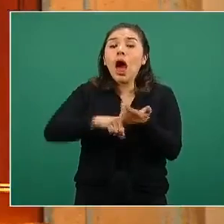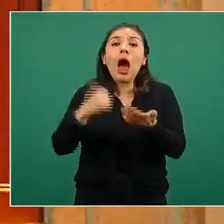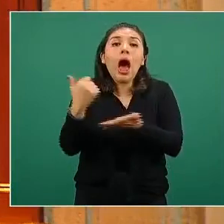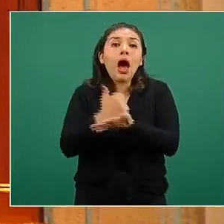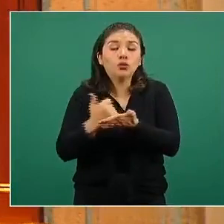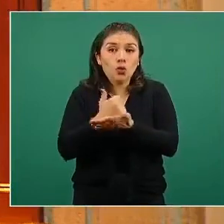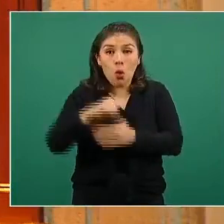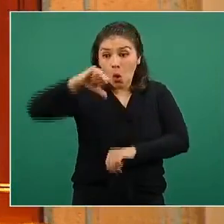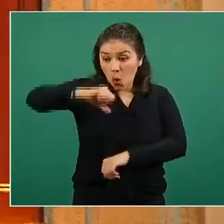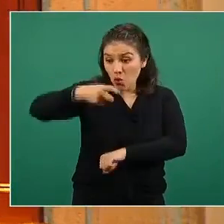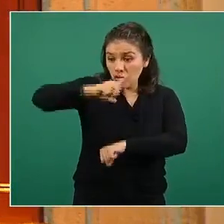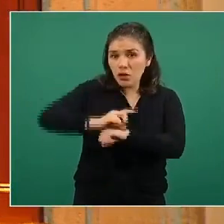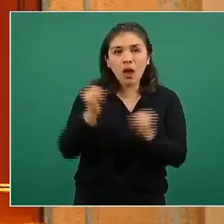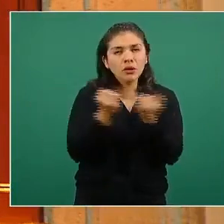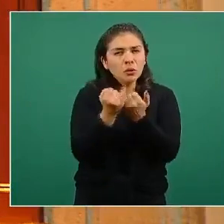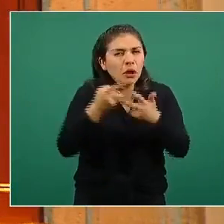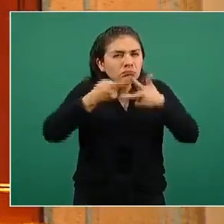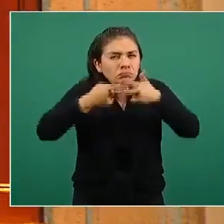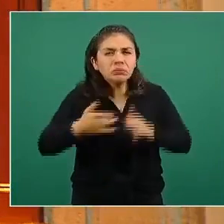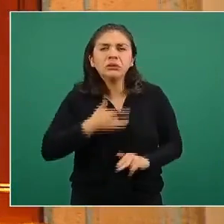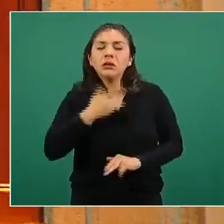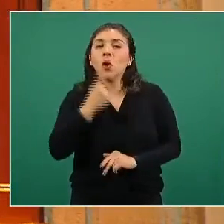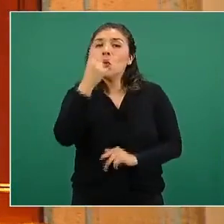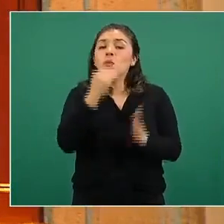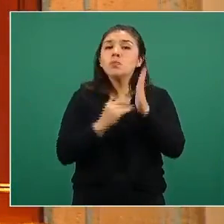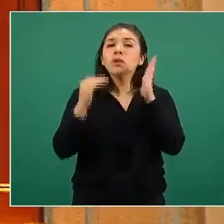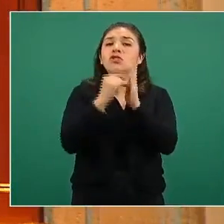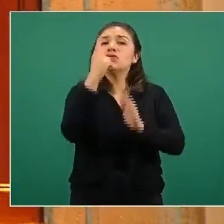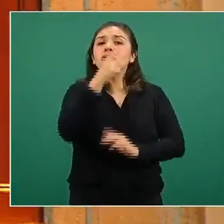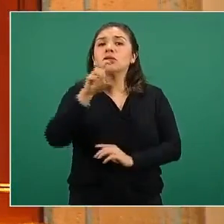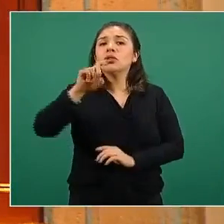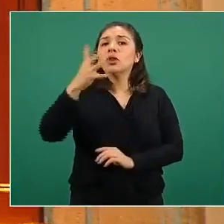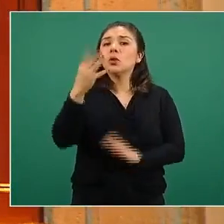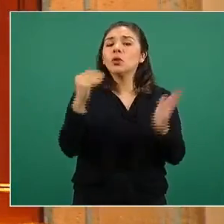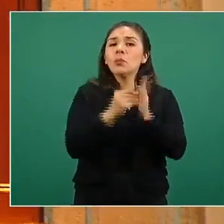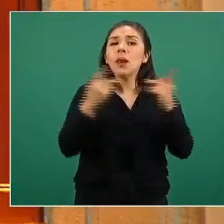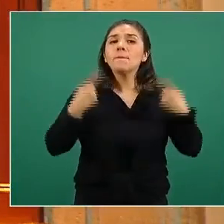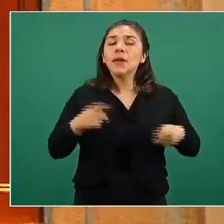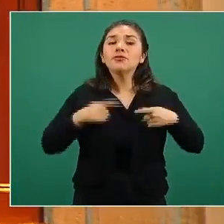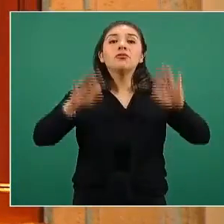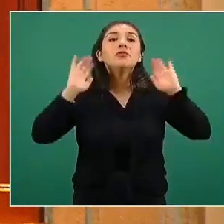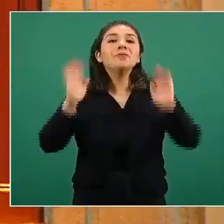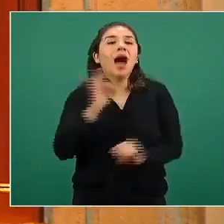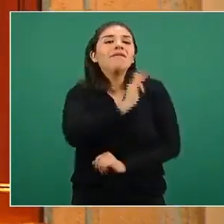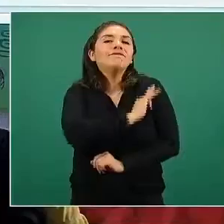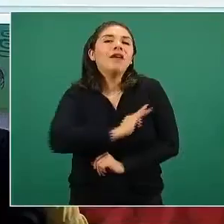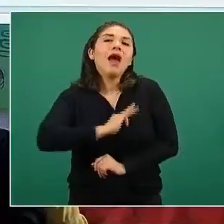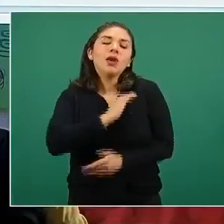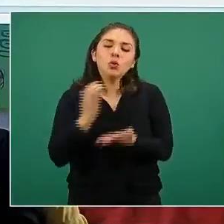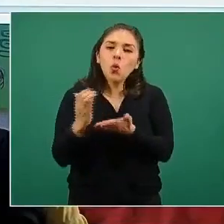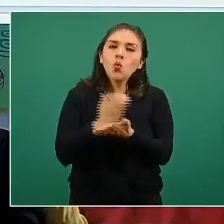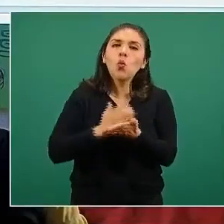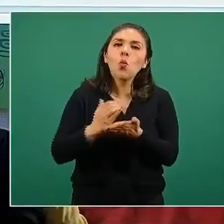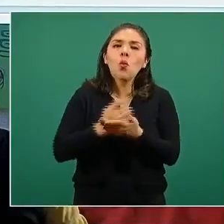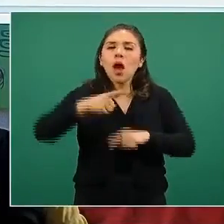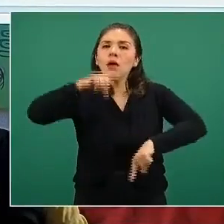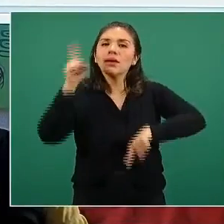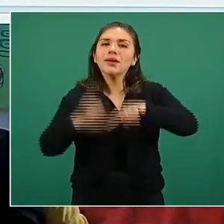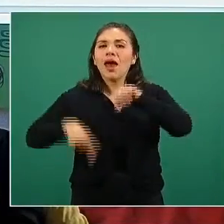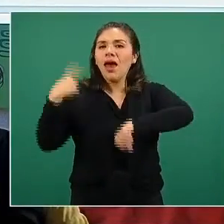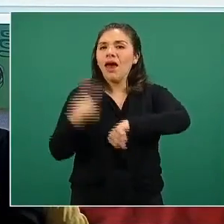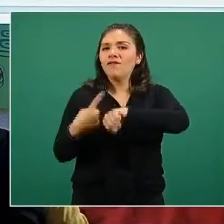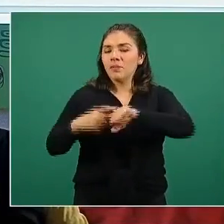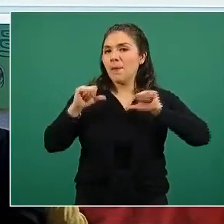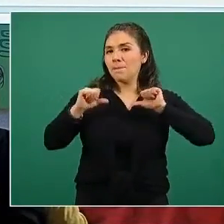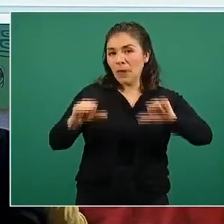de hoy también estamos estimando más de 1.134.000 personas que felizmente se han recuperado de la